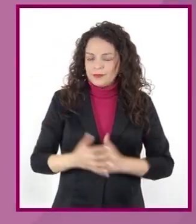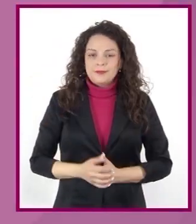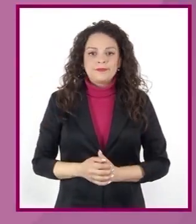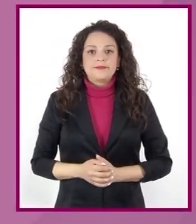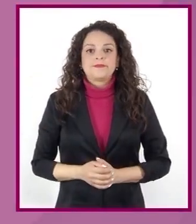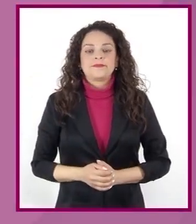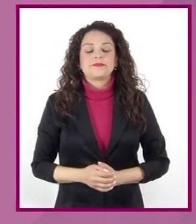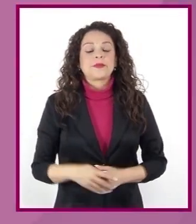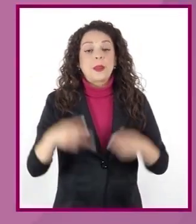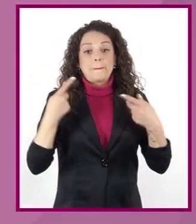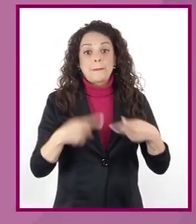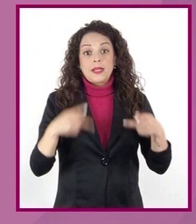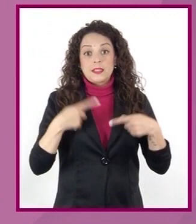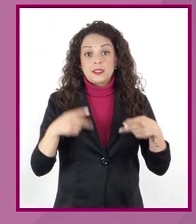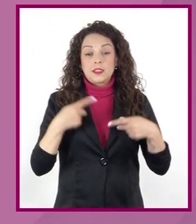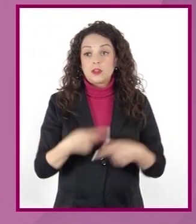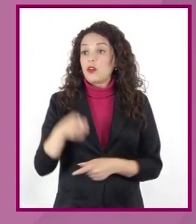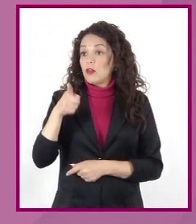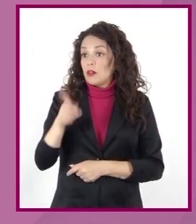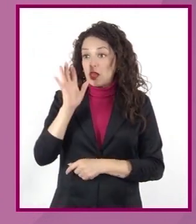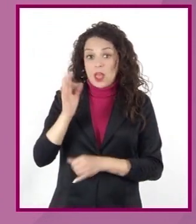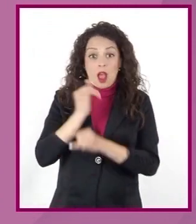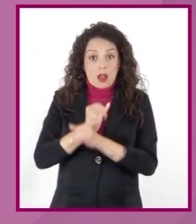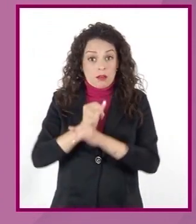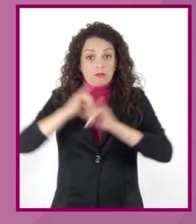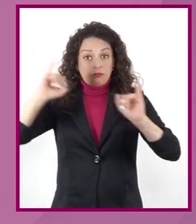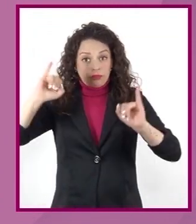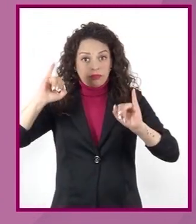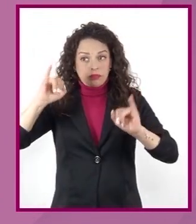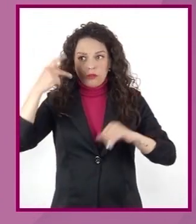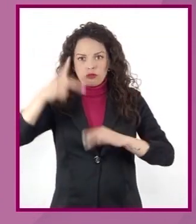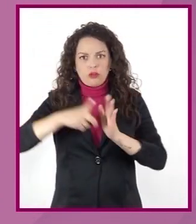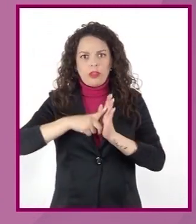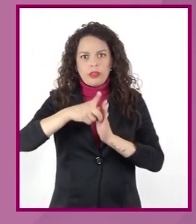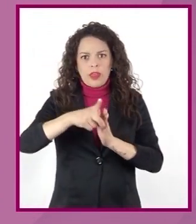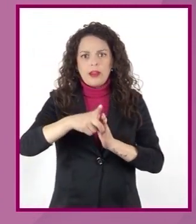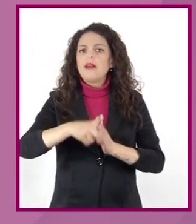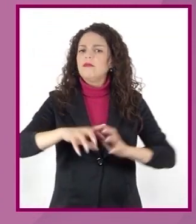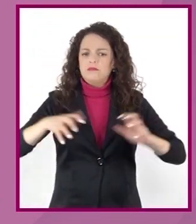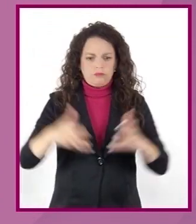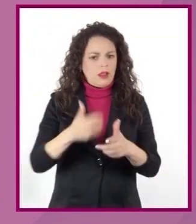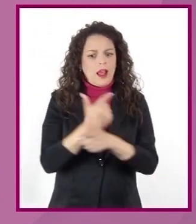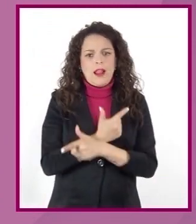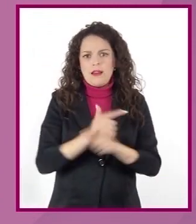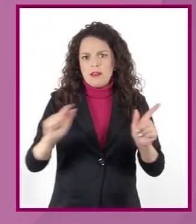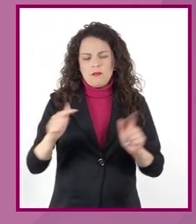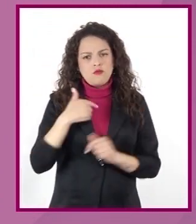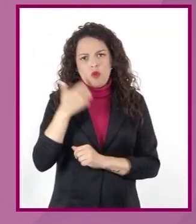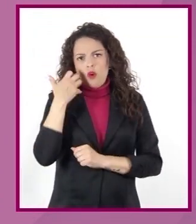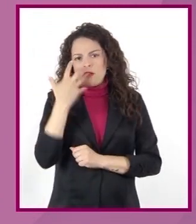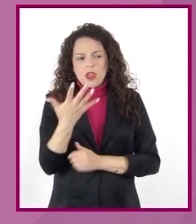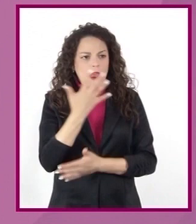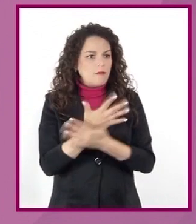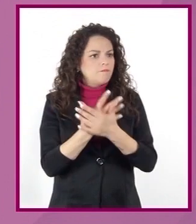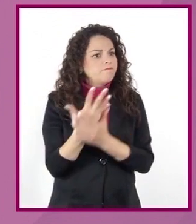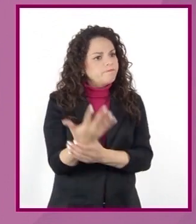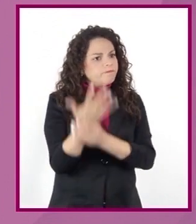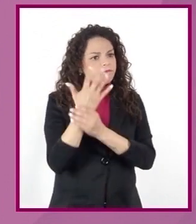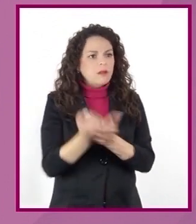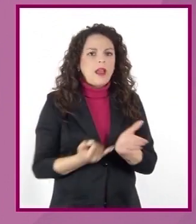Cuando las personas logran ser autónomas, ejercen su derecho a la libertad al tomar sus propias decisiones,